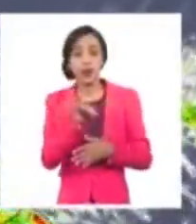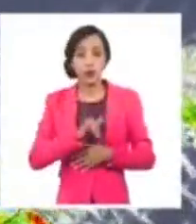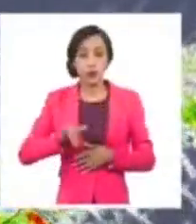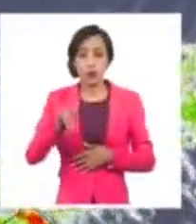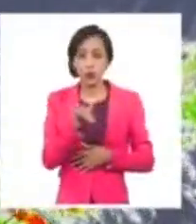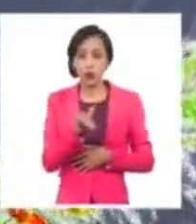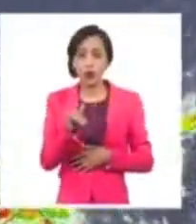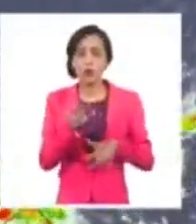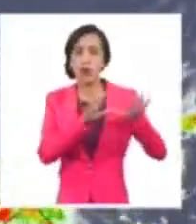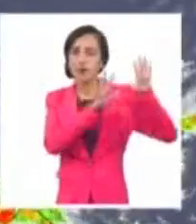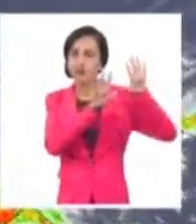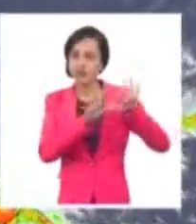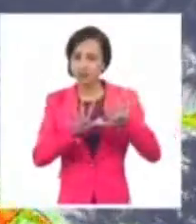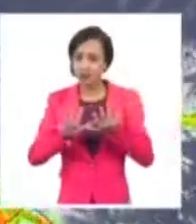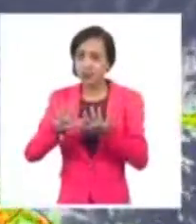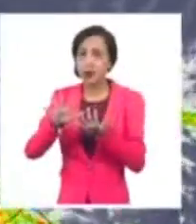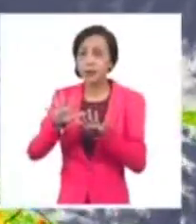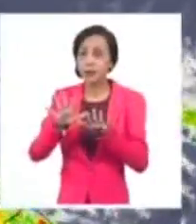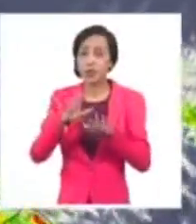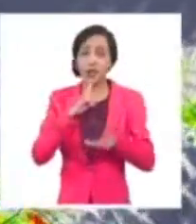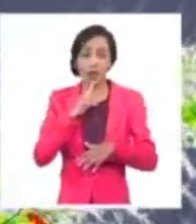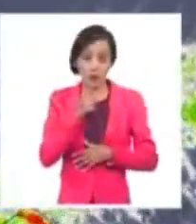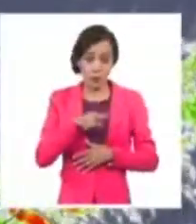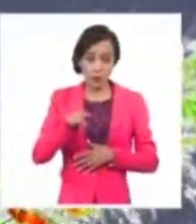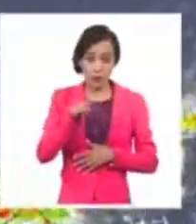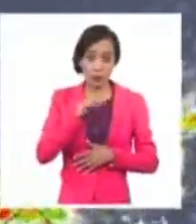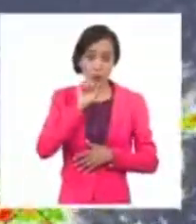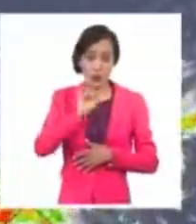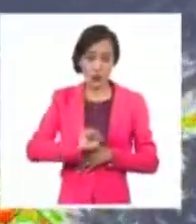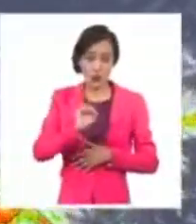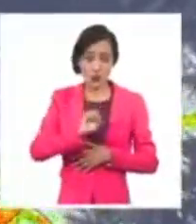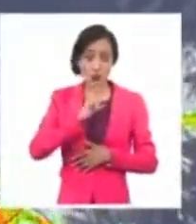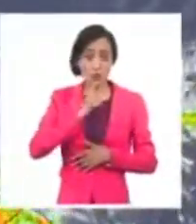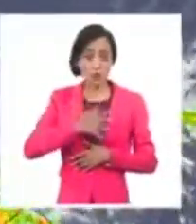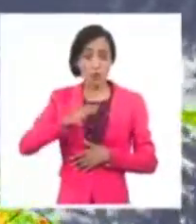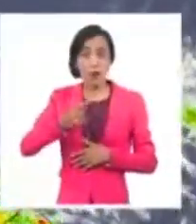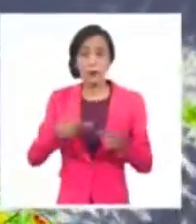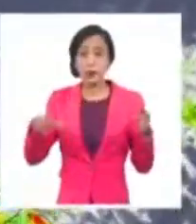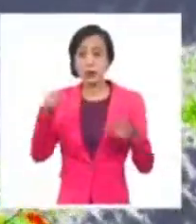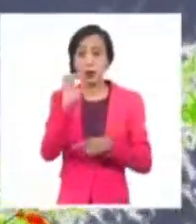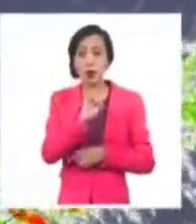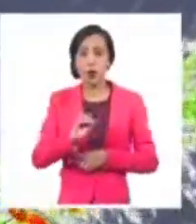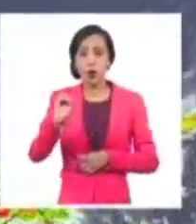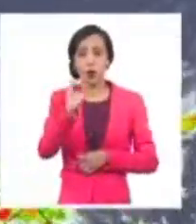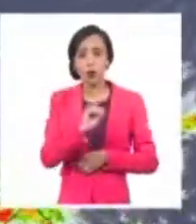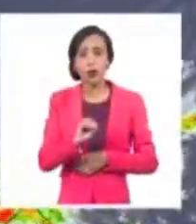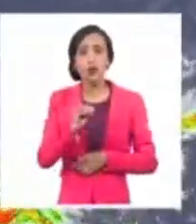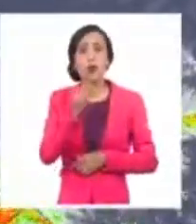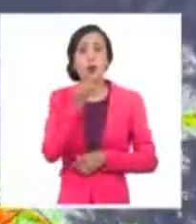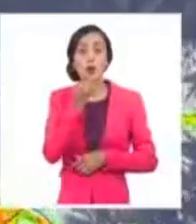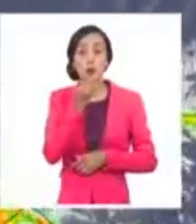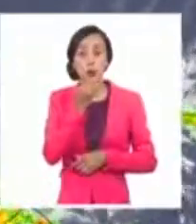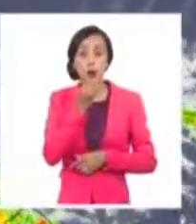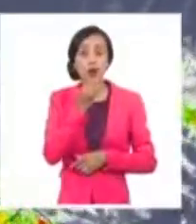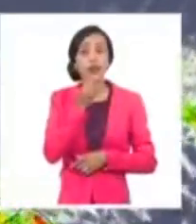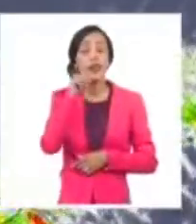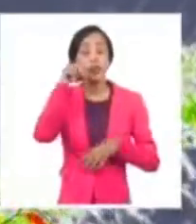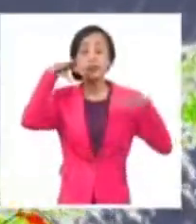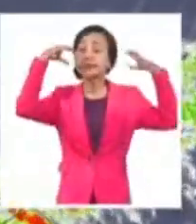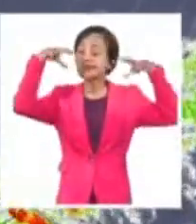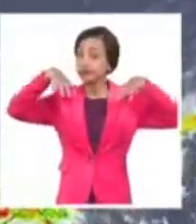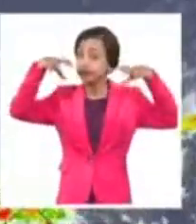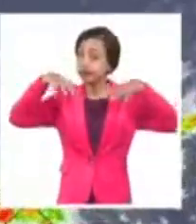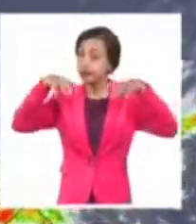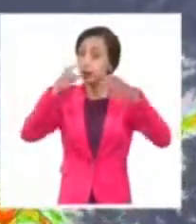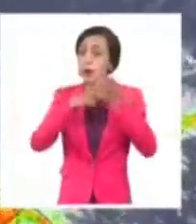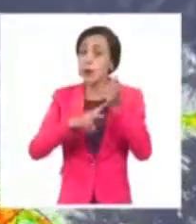paso de una onda tropical por los mares al sur del territorio nacional principalmente en oriente estará incrementando justamente las precipitaciones